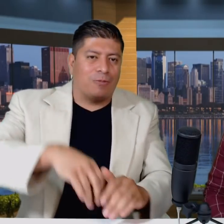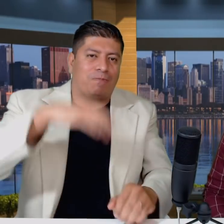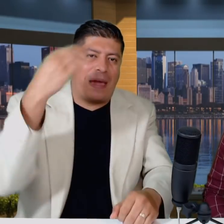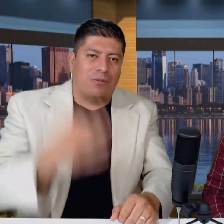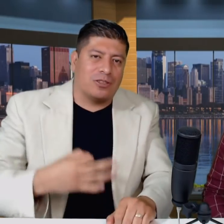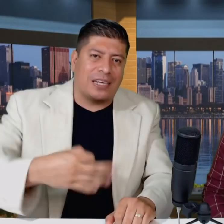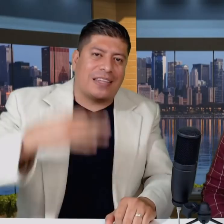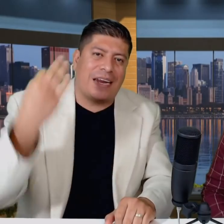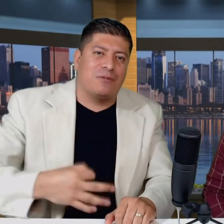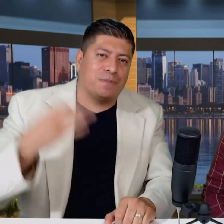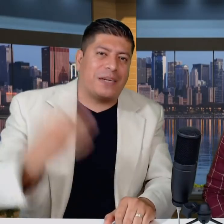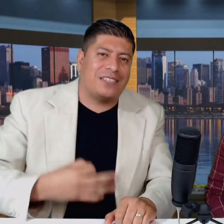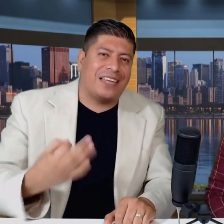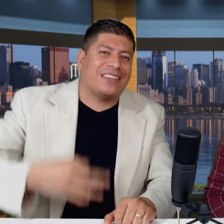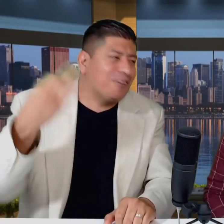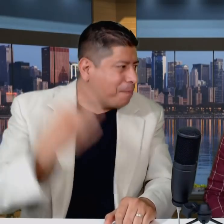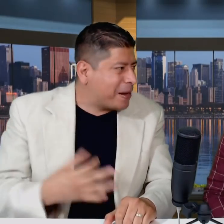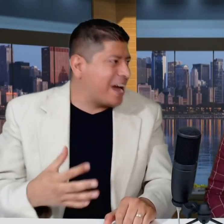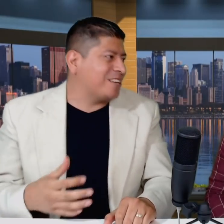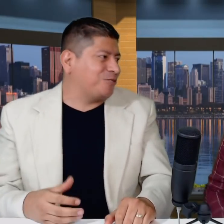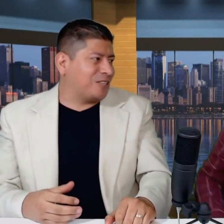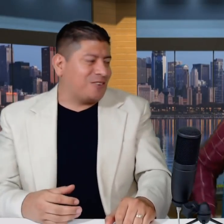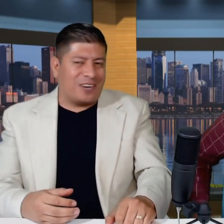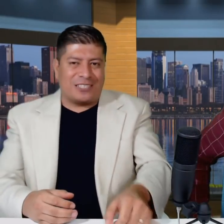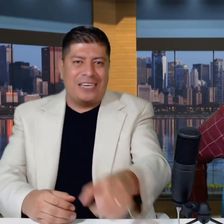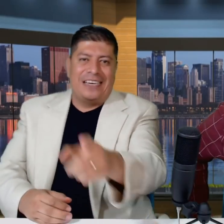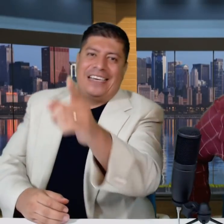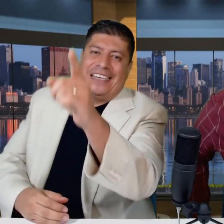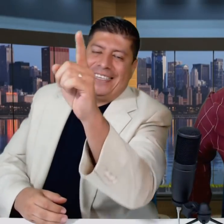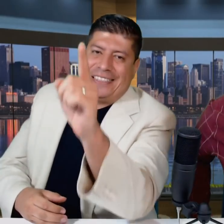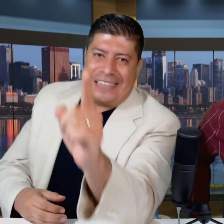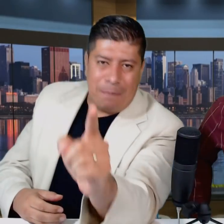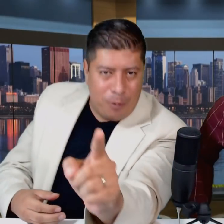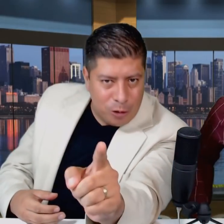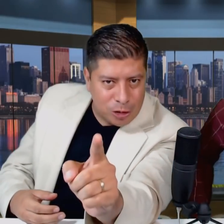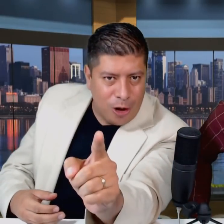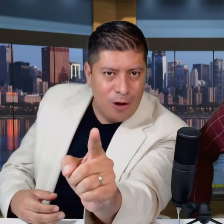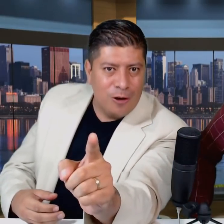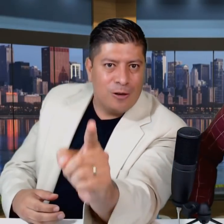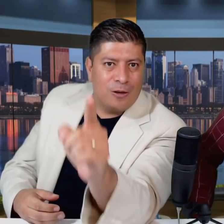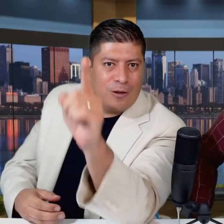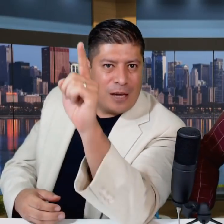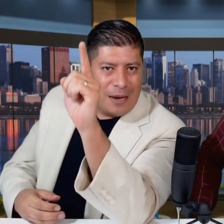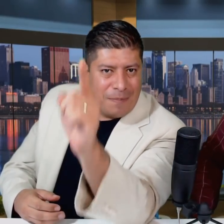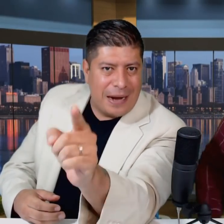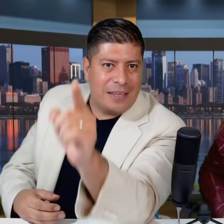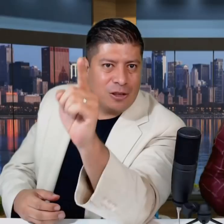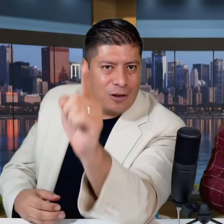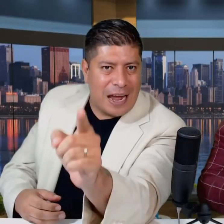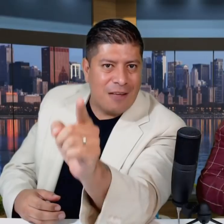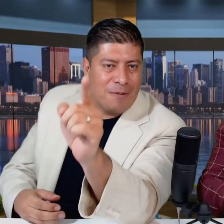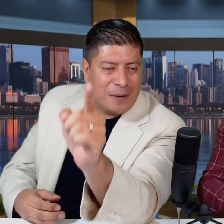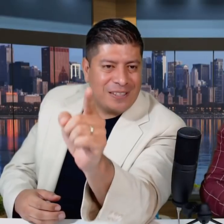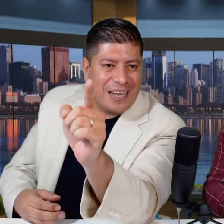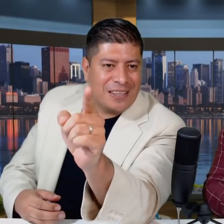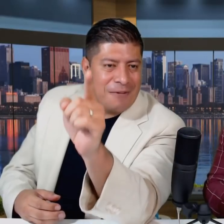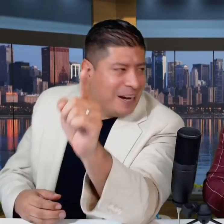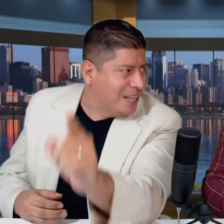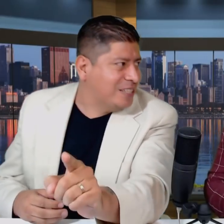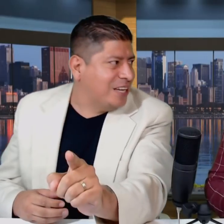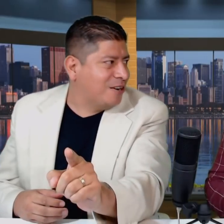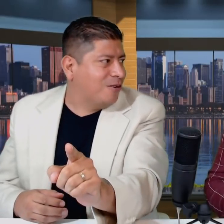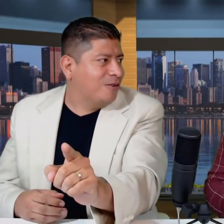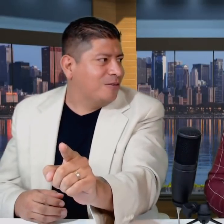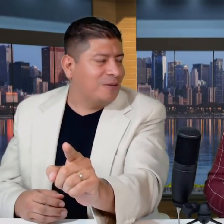cuando vemos que tenemos presidente y no payaso, señores. Exactamente. Se puso envalentonado el presidente, y